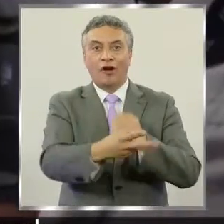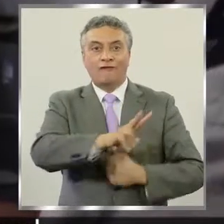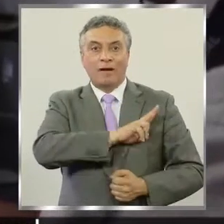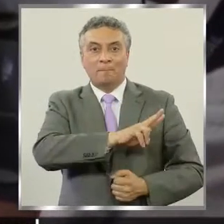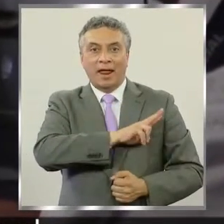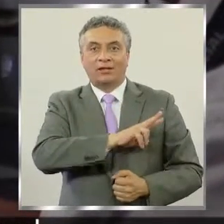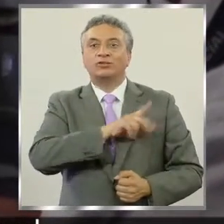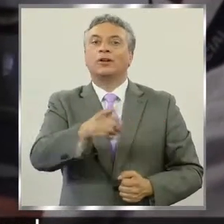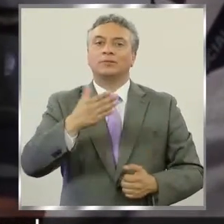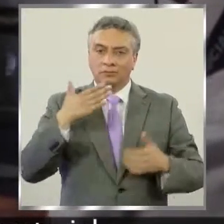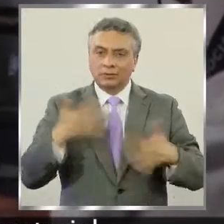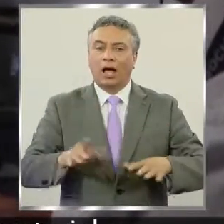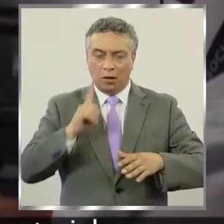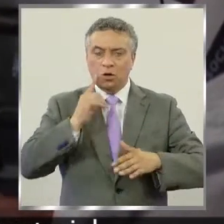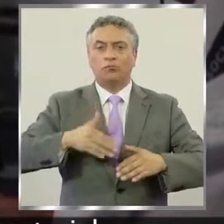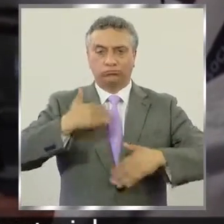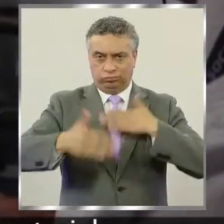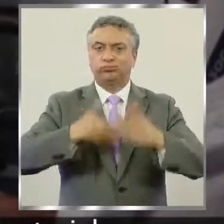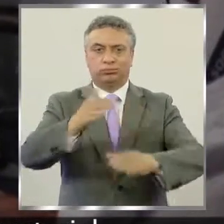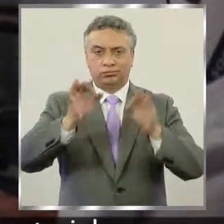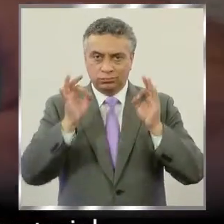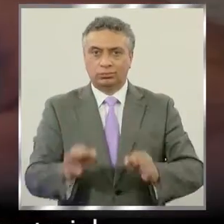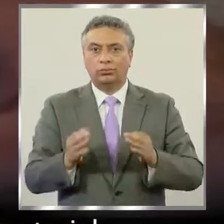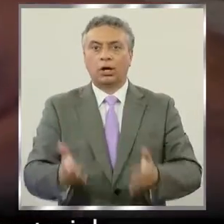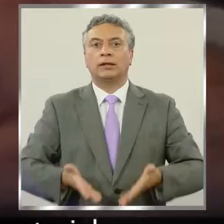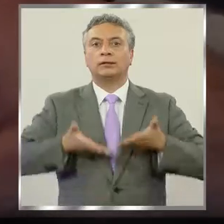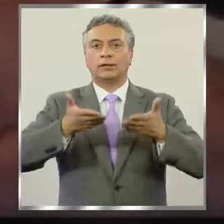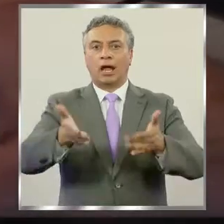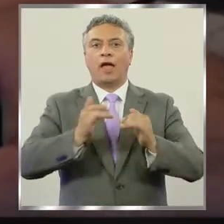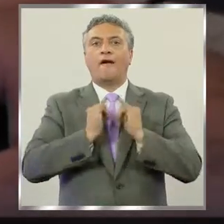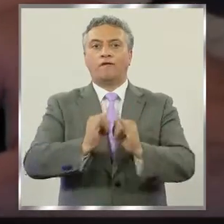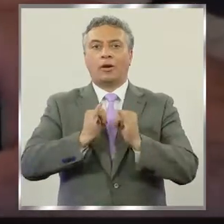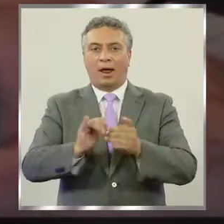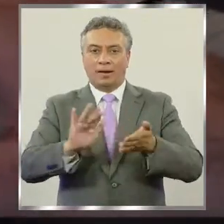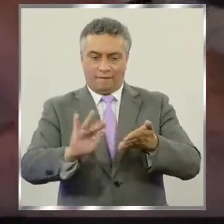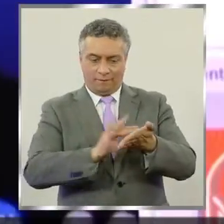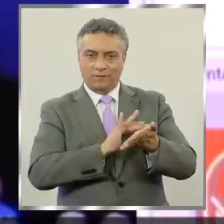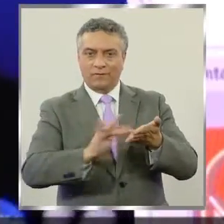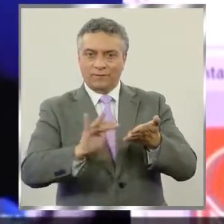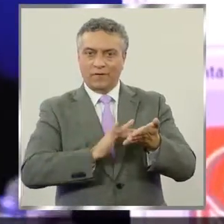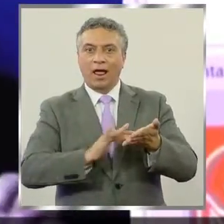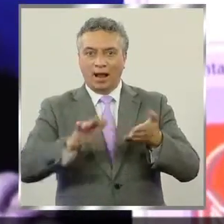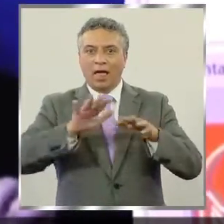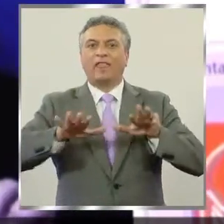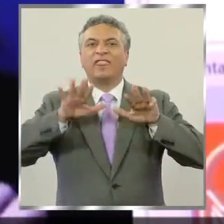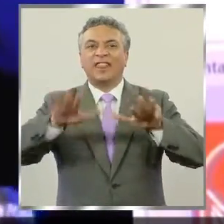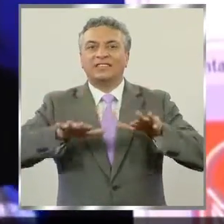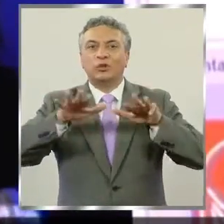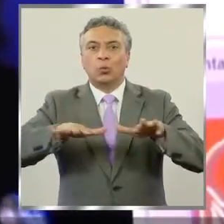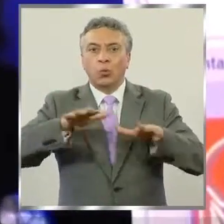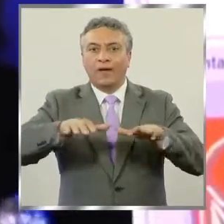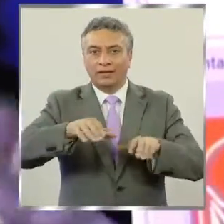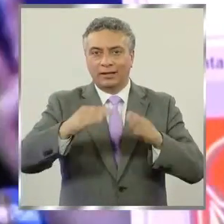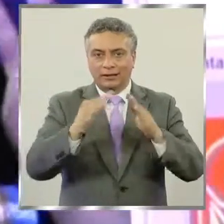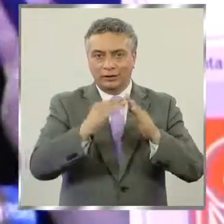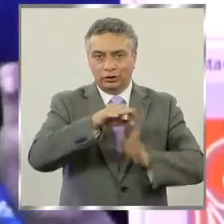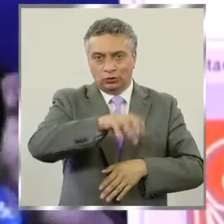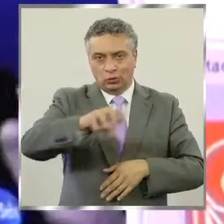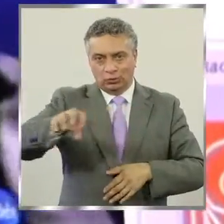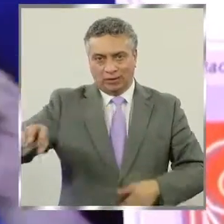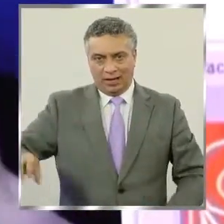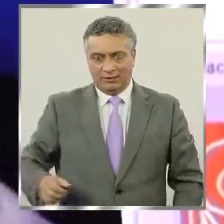de Valparaíso puso en marcha oficialmente la entrega de material informativo en braille en sus 19 sucursales.